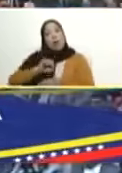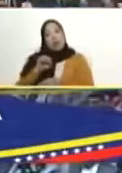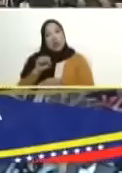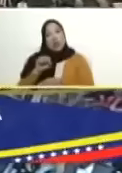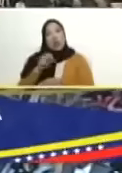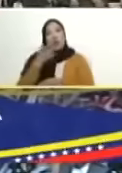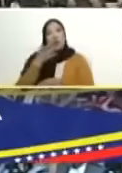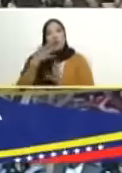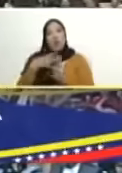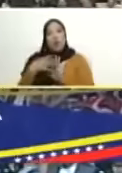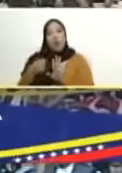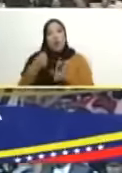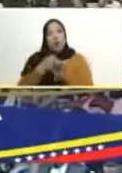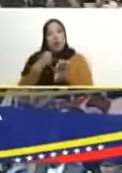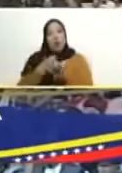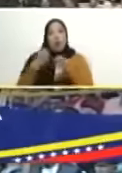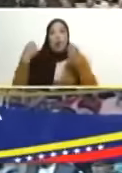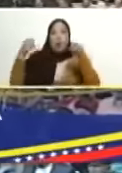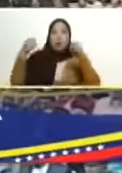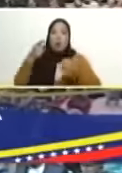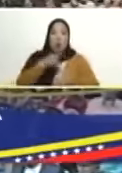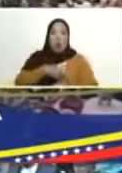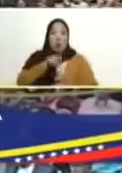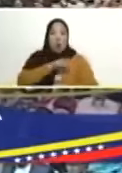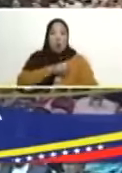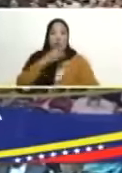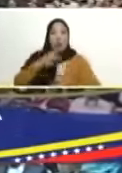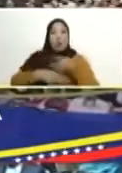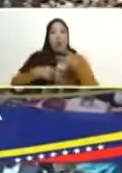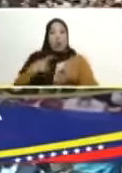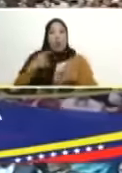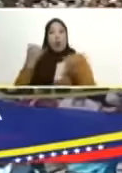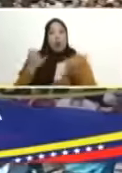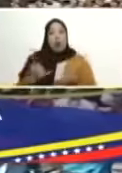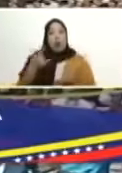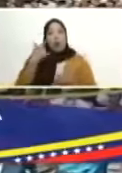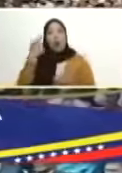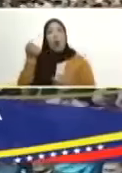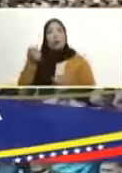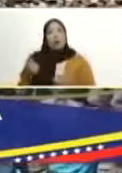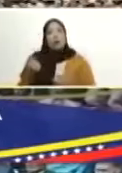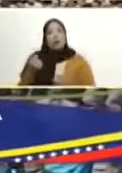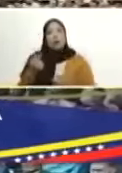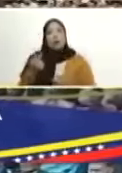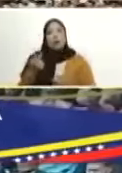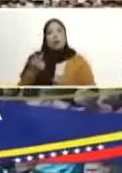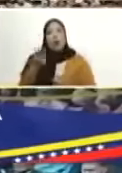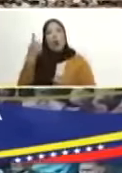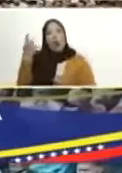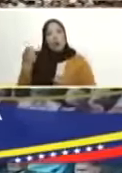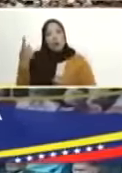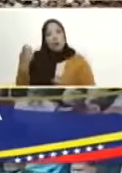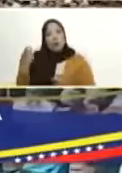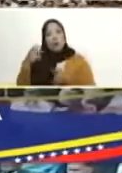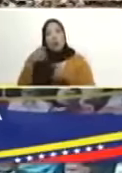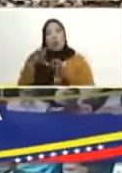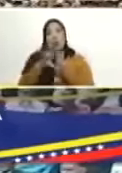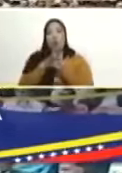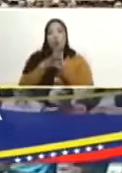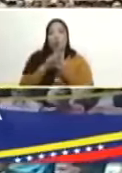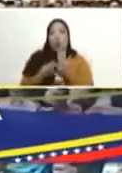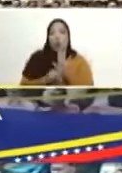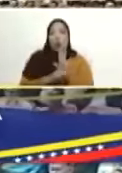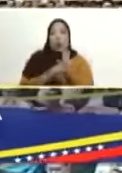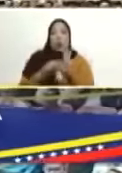ejemplo, así como la efectiva colonización, si hay mineros en ese distrito, son suficientes para constituir una